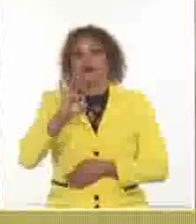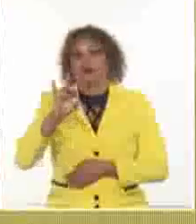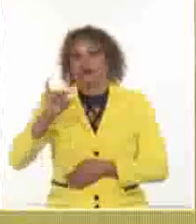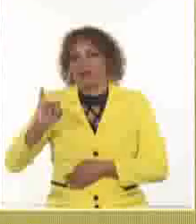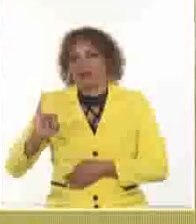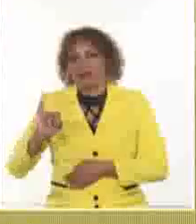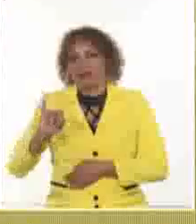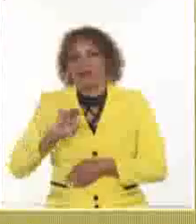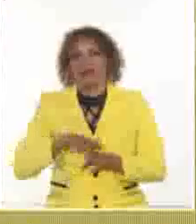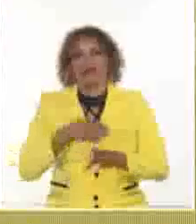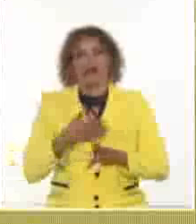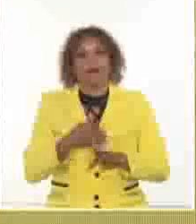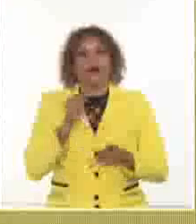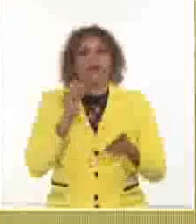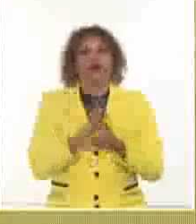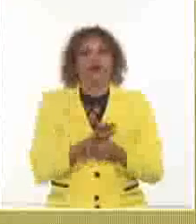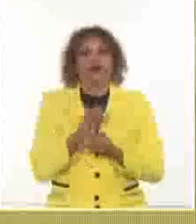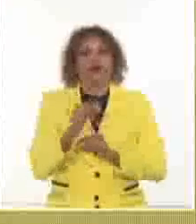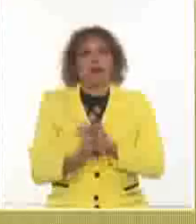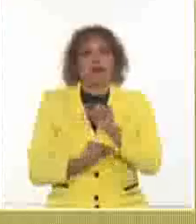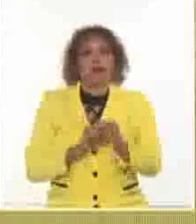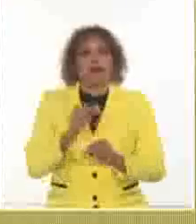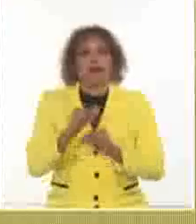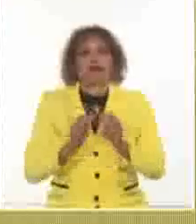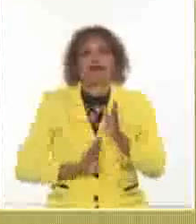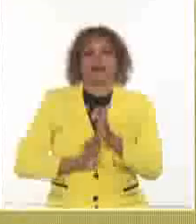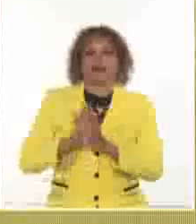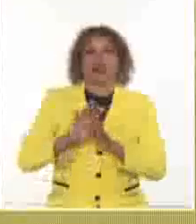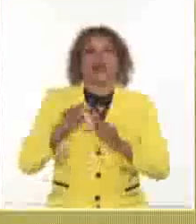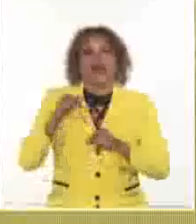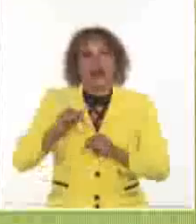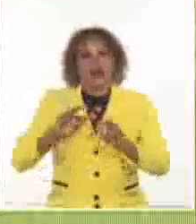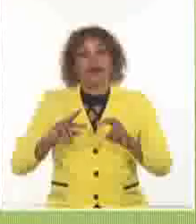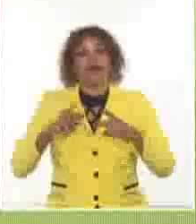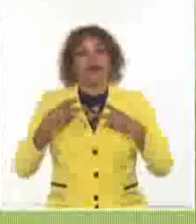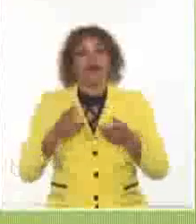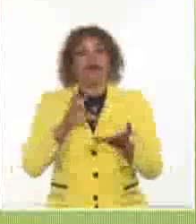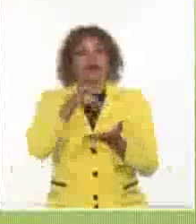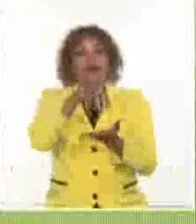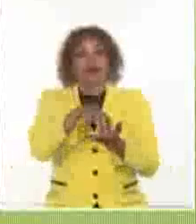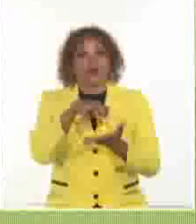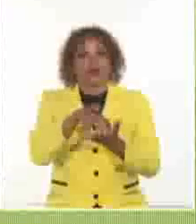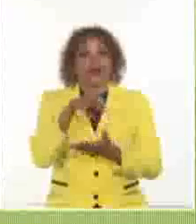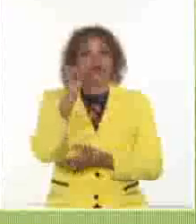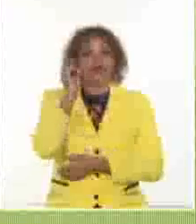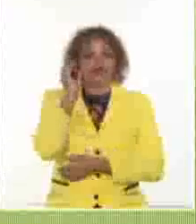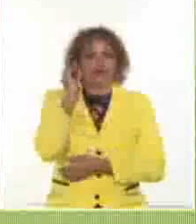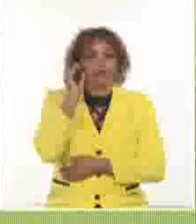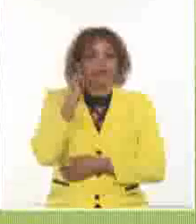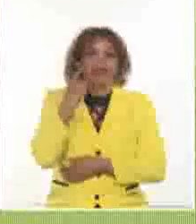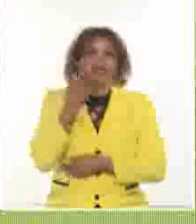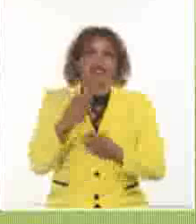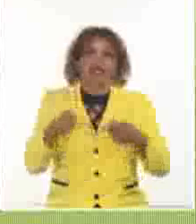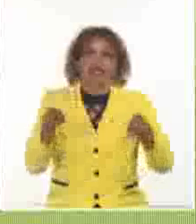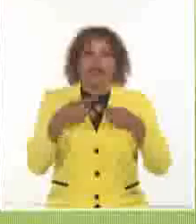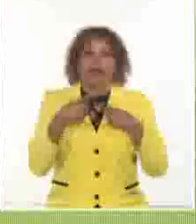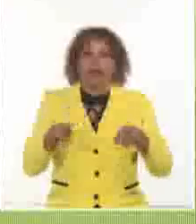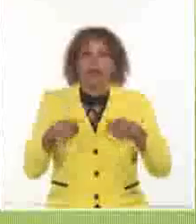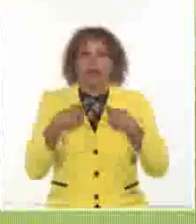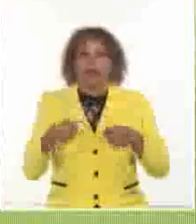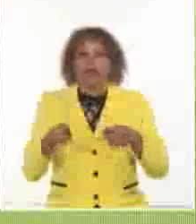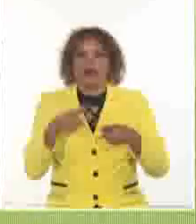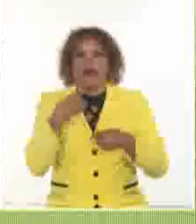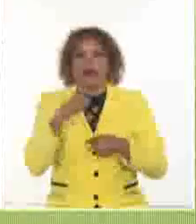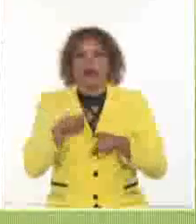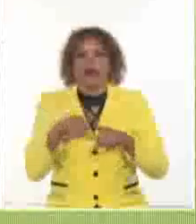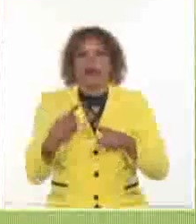fue intermitente su desarrollo y ahora se retoma en una ciudad creativa en la música y en el contexto de la declaratoria oficial